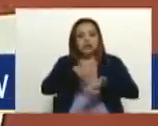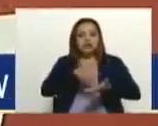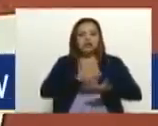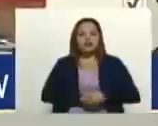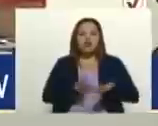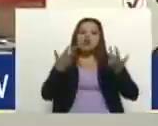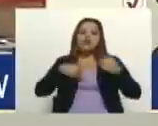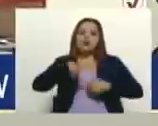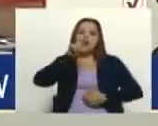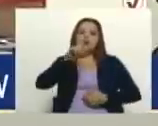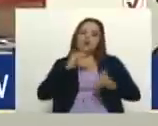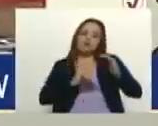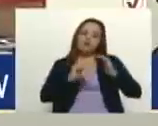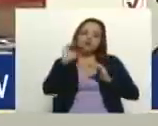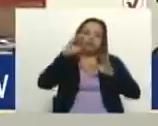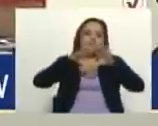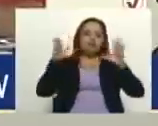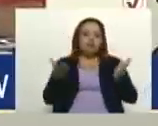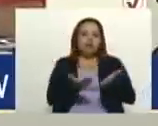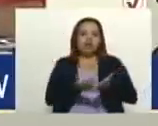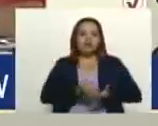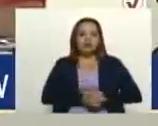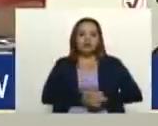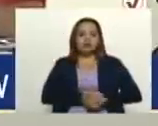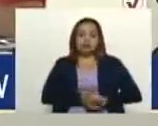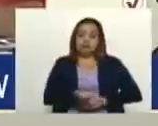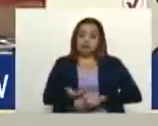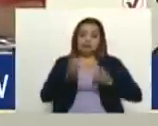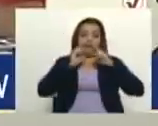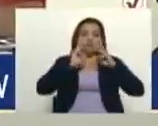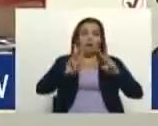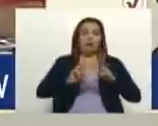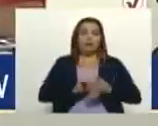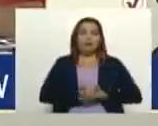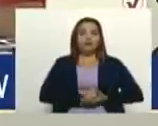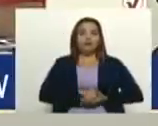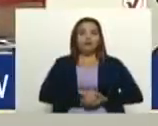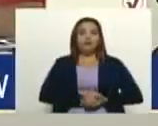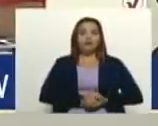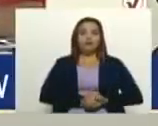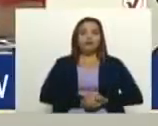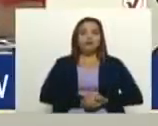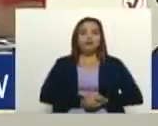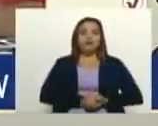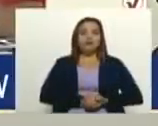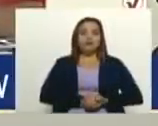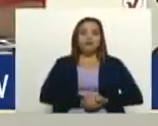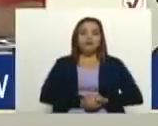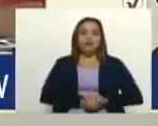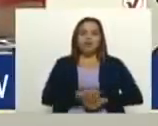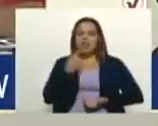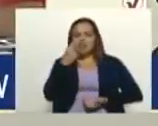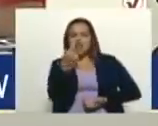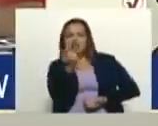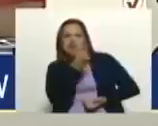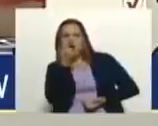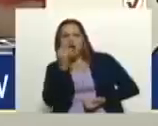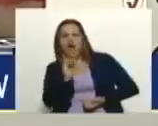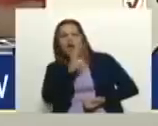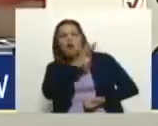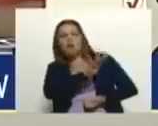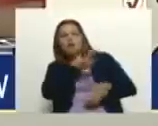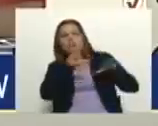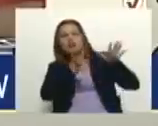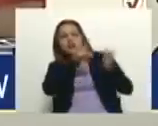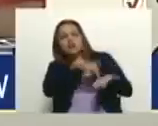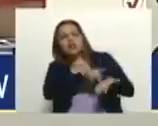Número uno del ranking mundial, casi nada. No, que lo que pesa son 48 kilos. No se meta